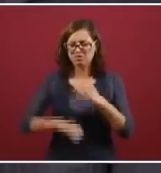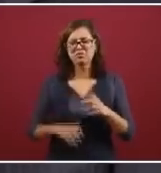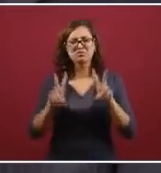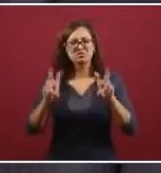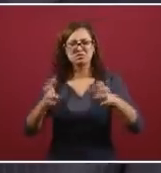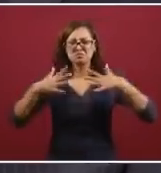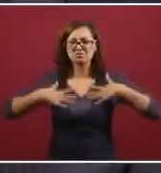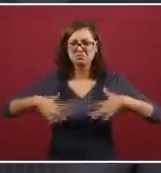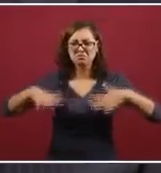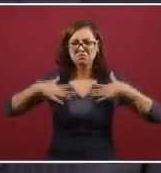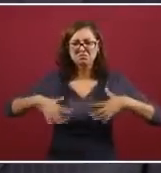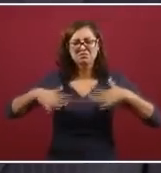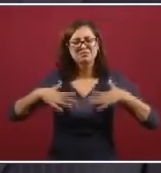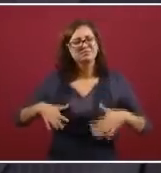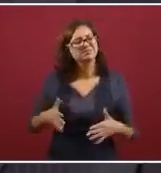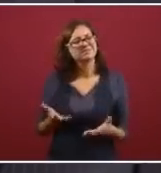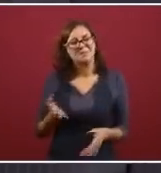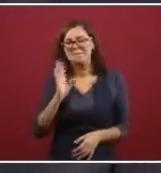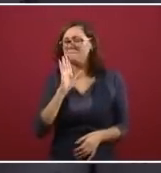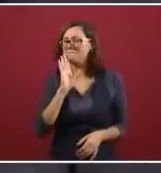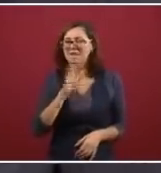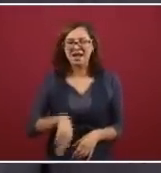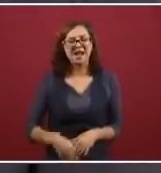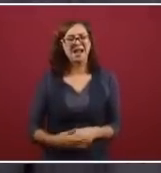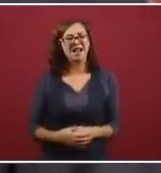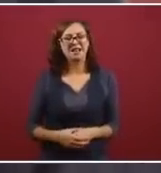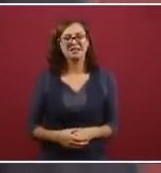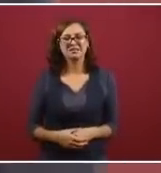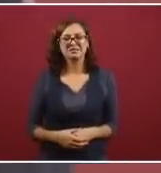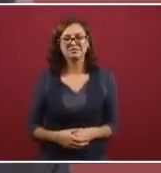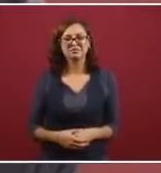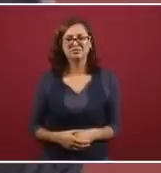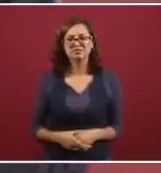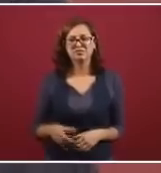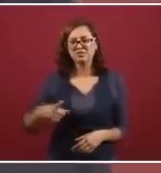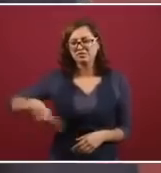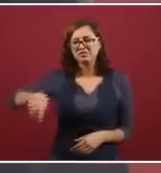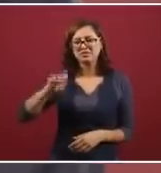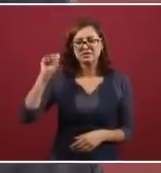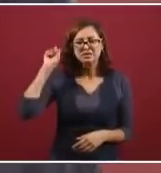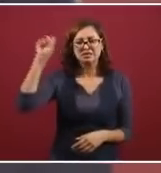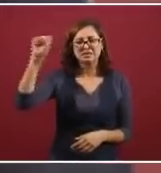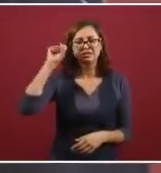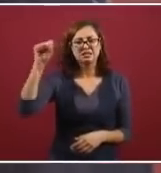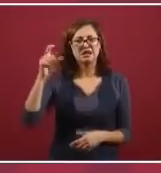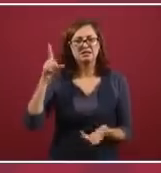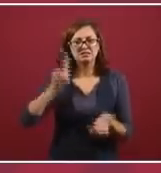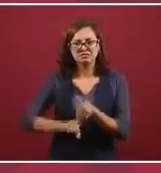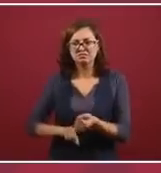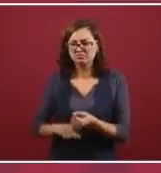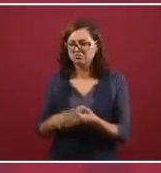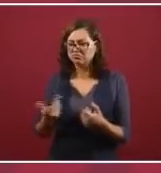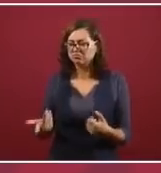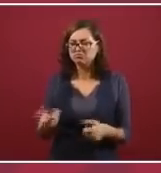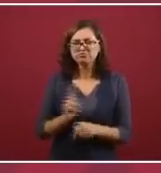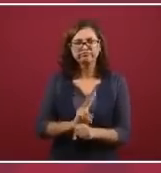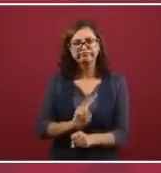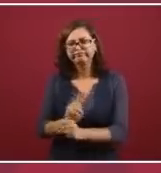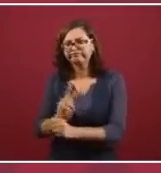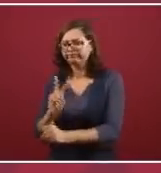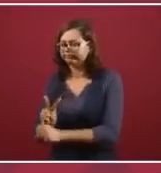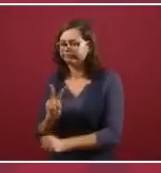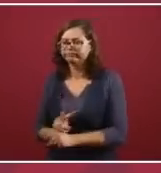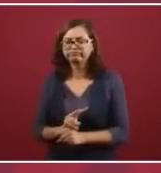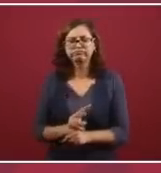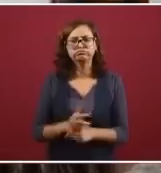hay la mala experiencia de que hasta los líderes sindicales participan y